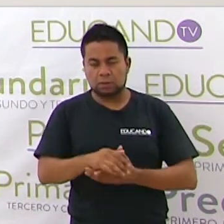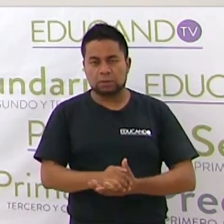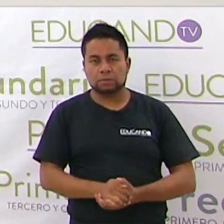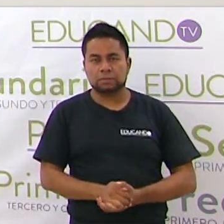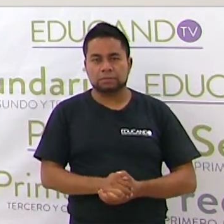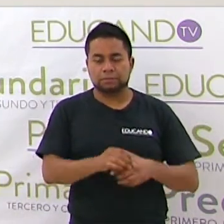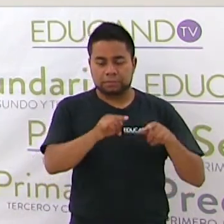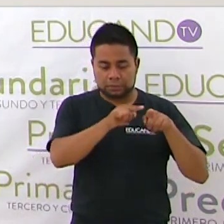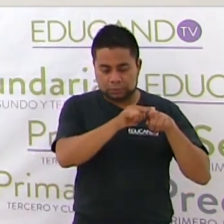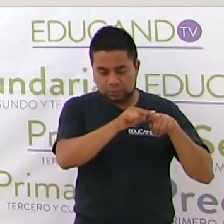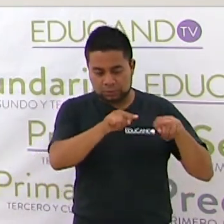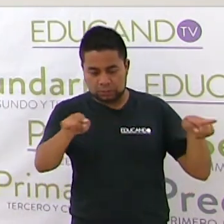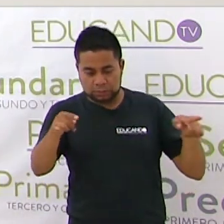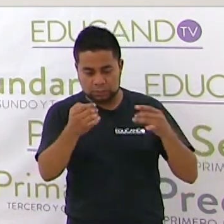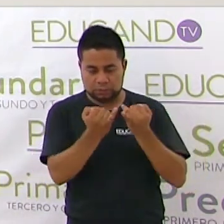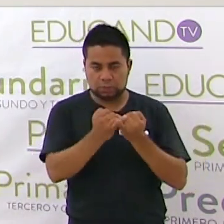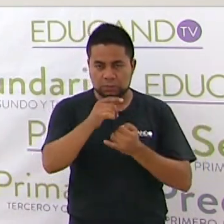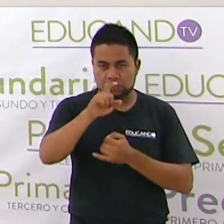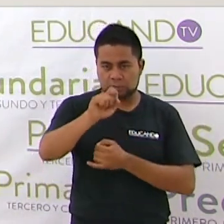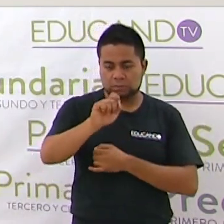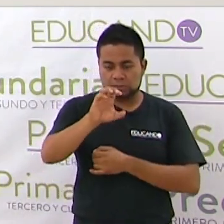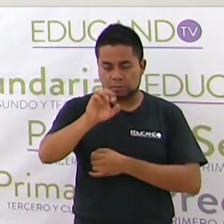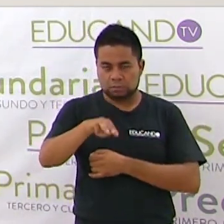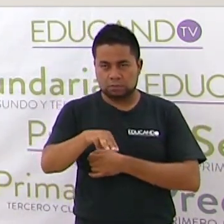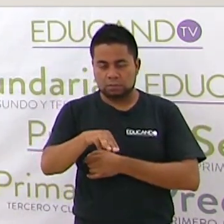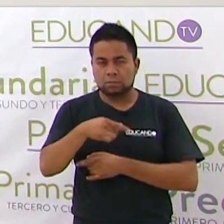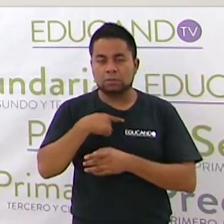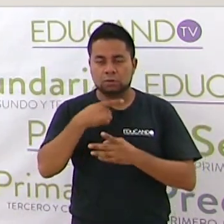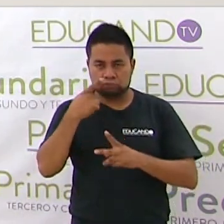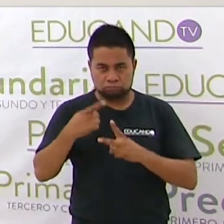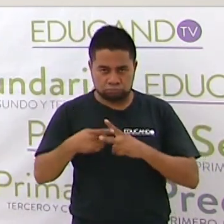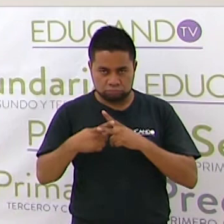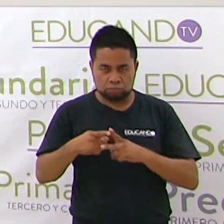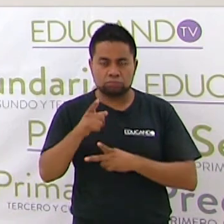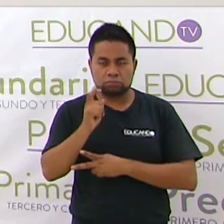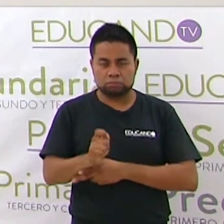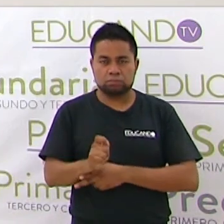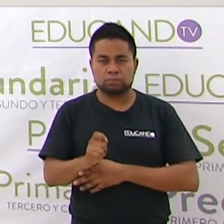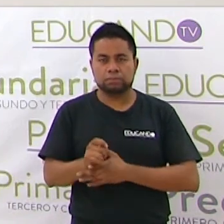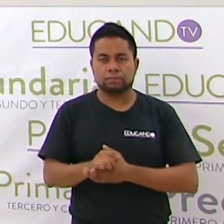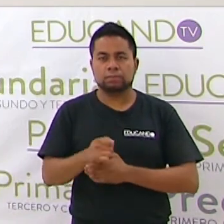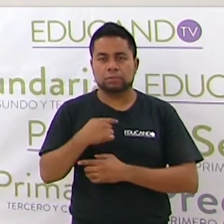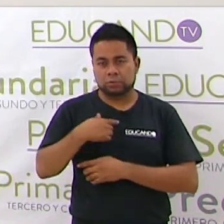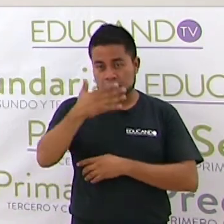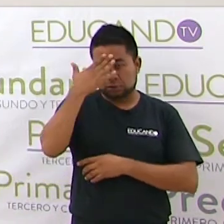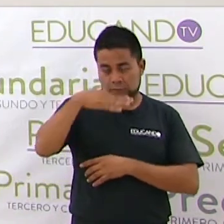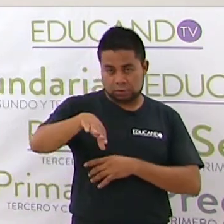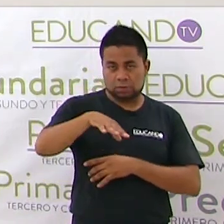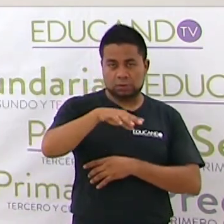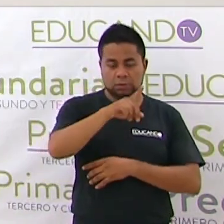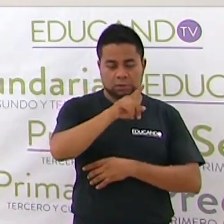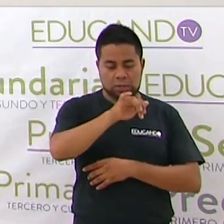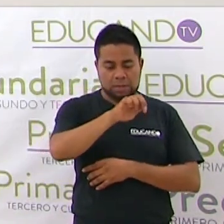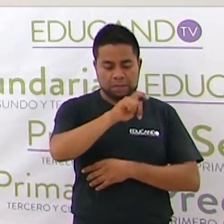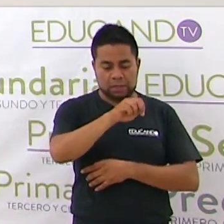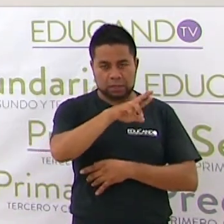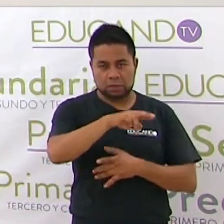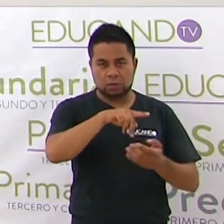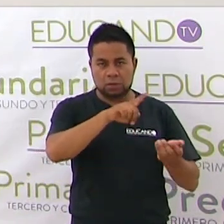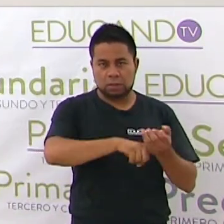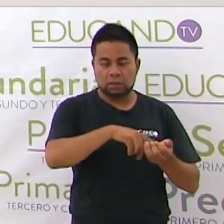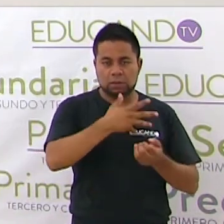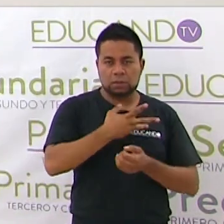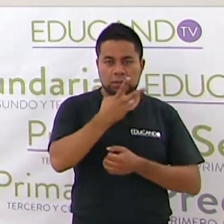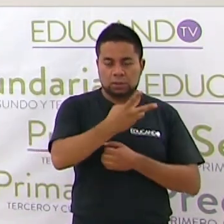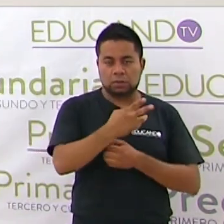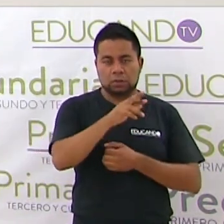Diámetro es igual a 20 centímetros. Y pude calcular, sé que un diámetro tiene 2 radios, entonces pude calcular también el